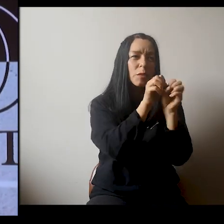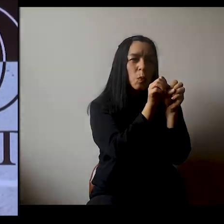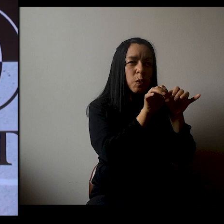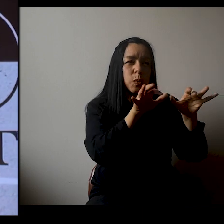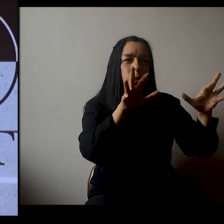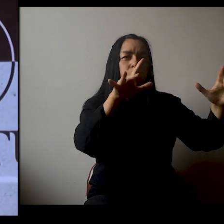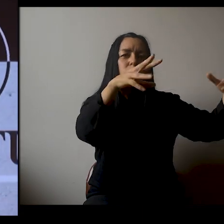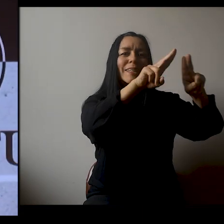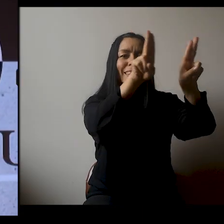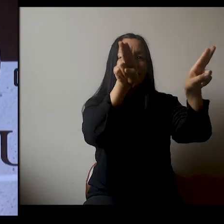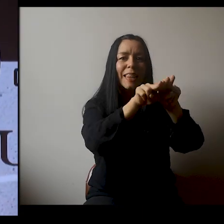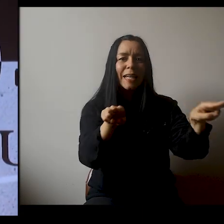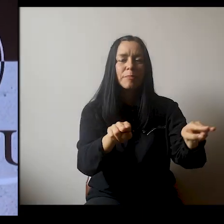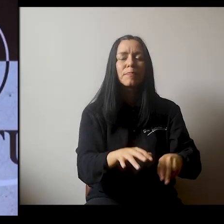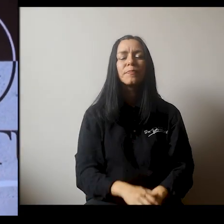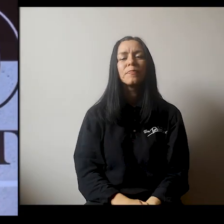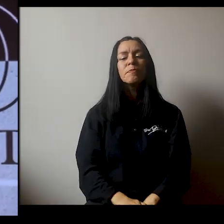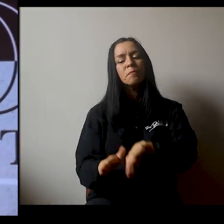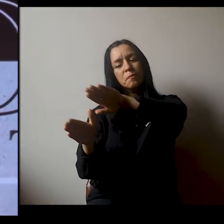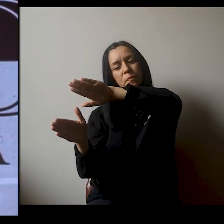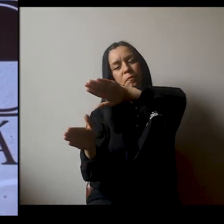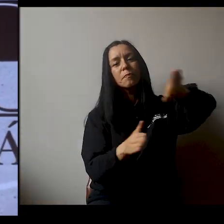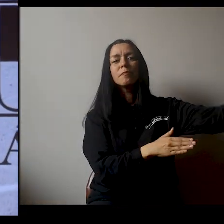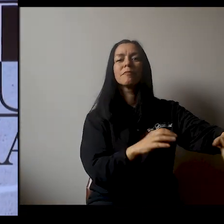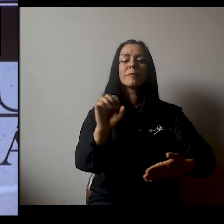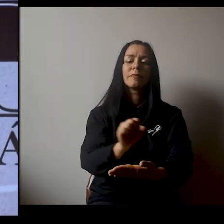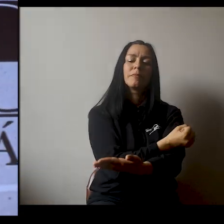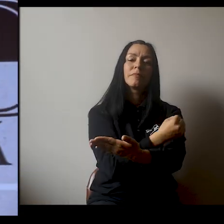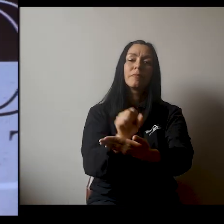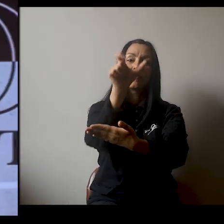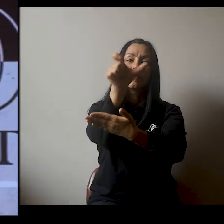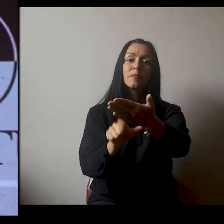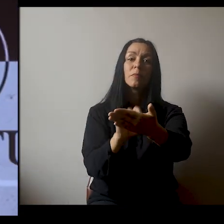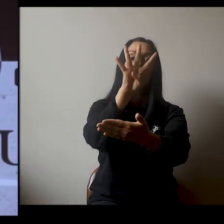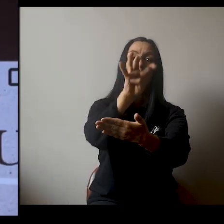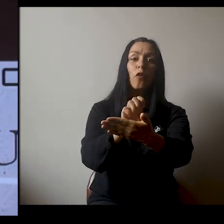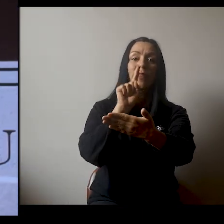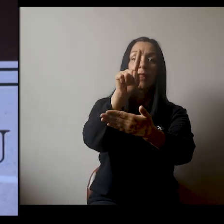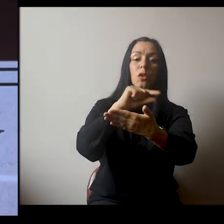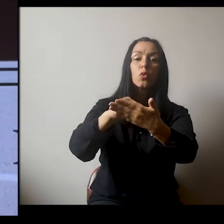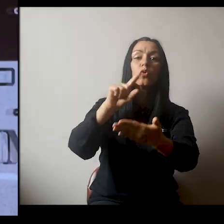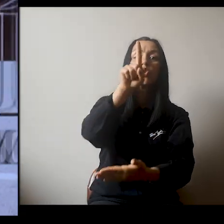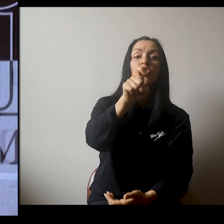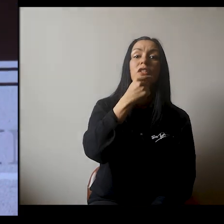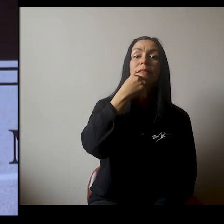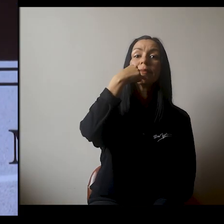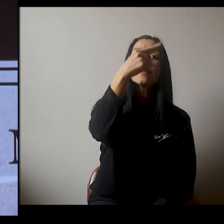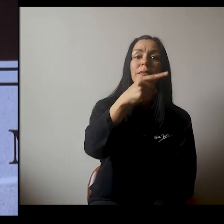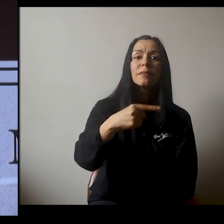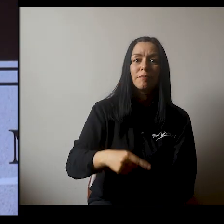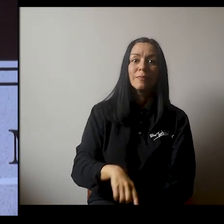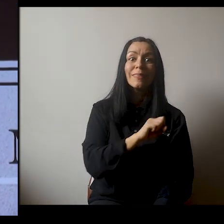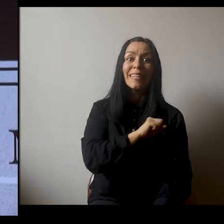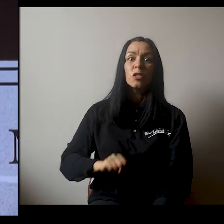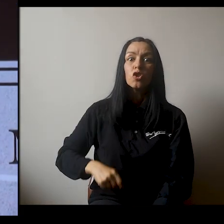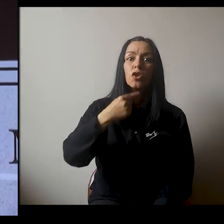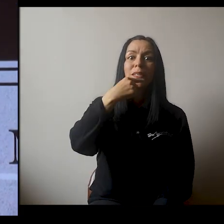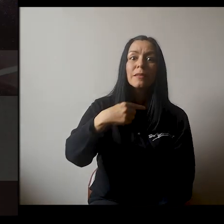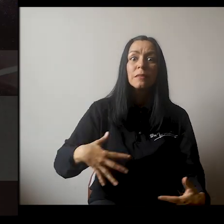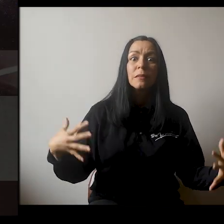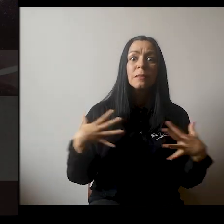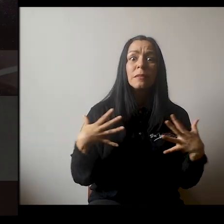hoy. Ahora, por eso en el Salmo 91:6 el Señor nos dice: